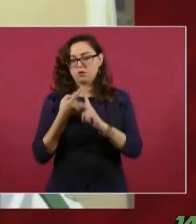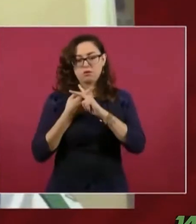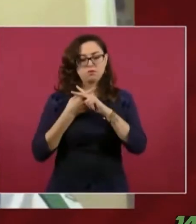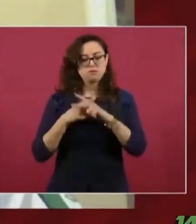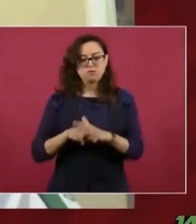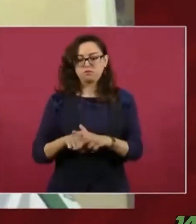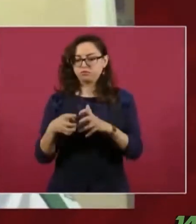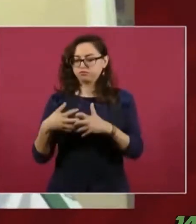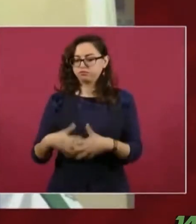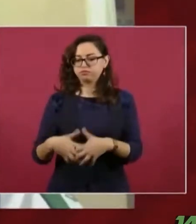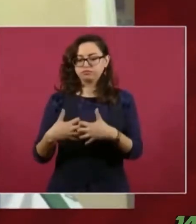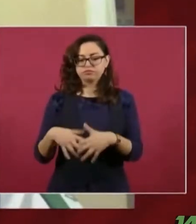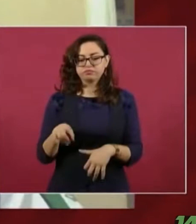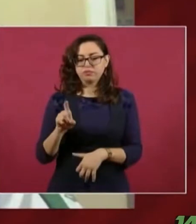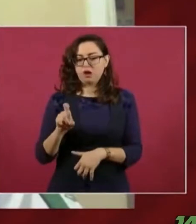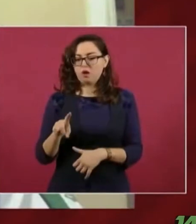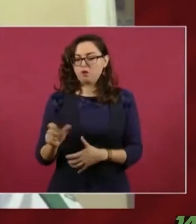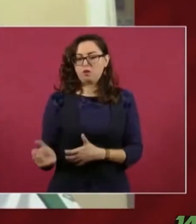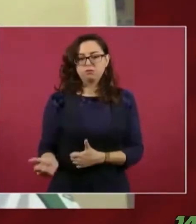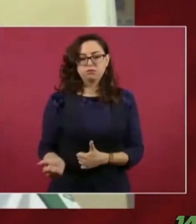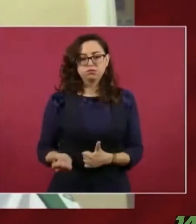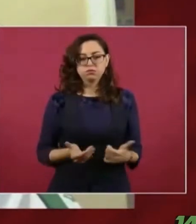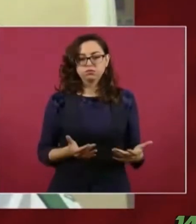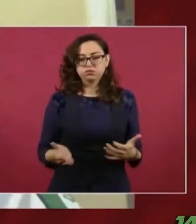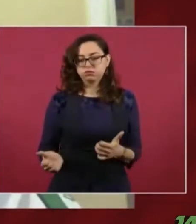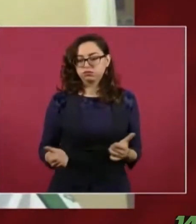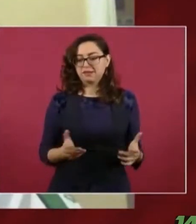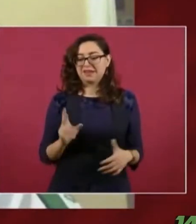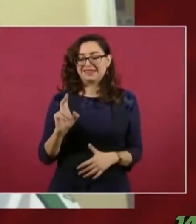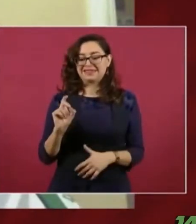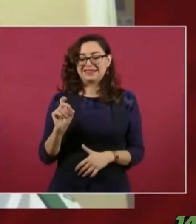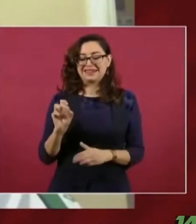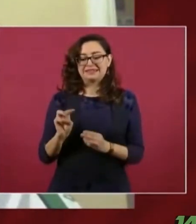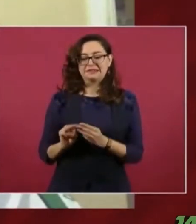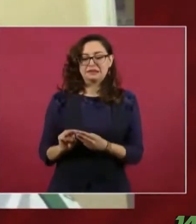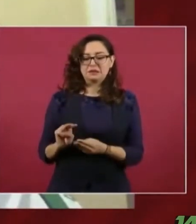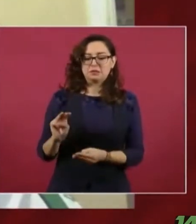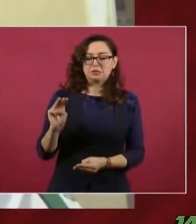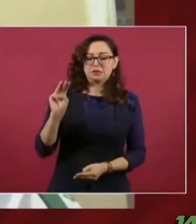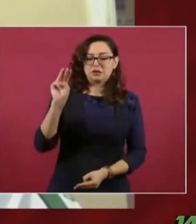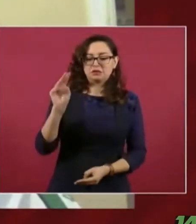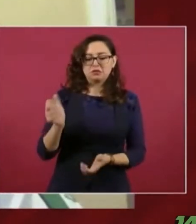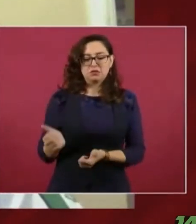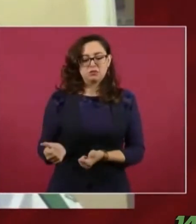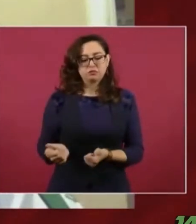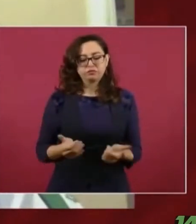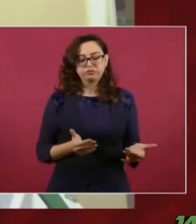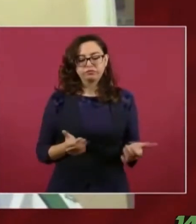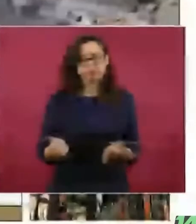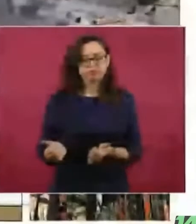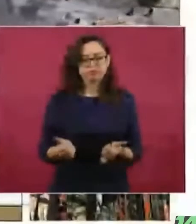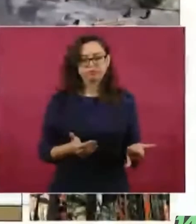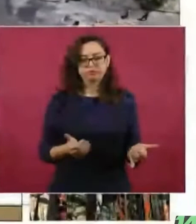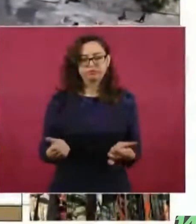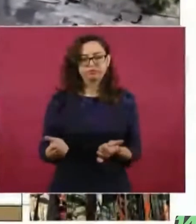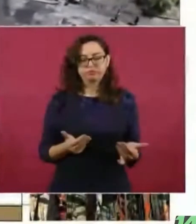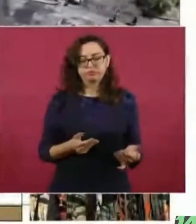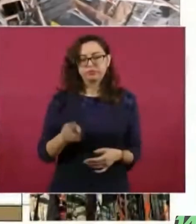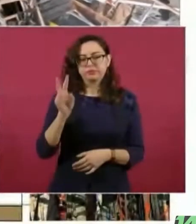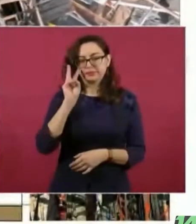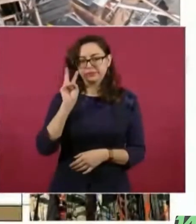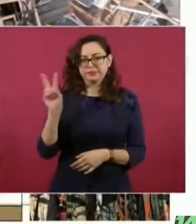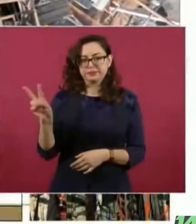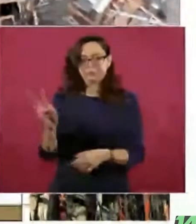de agua que se encontraban por arriba de los 30 metros ahora más adelante también el general